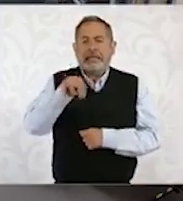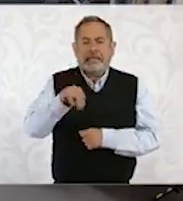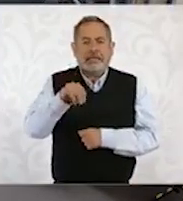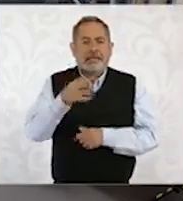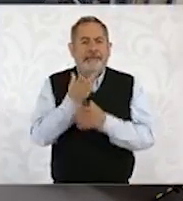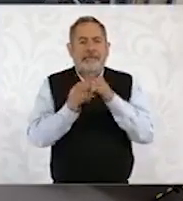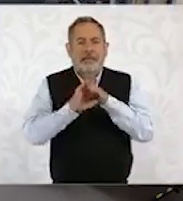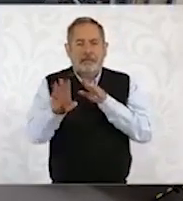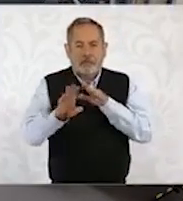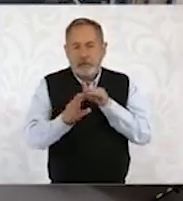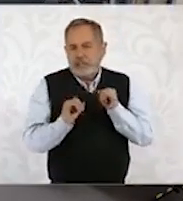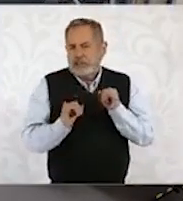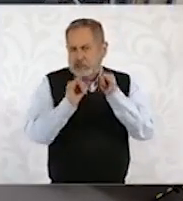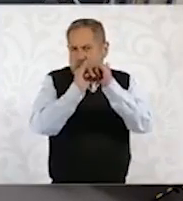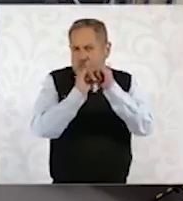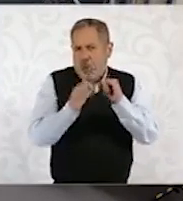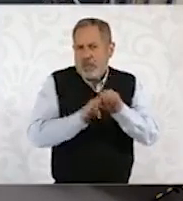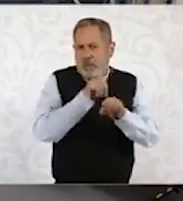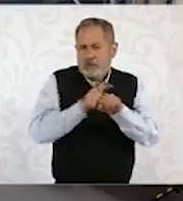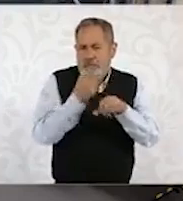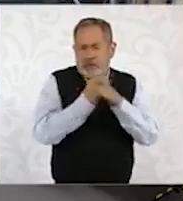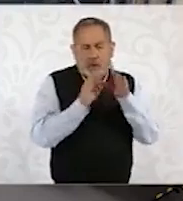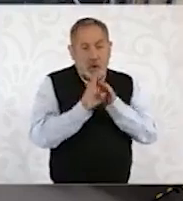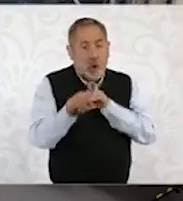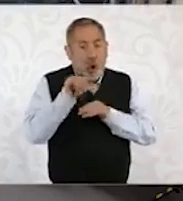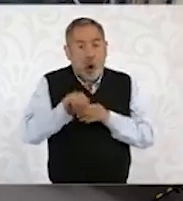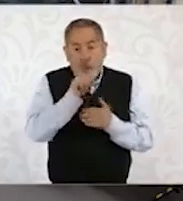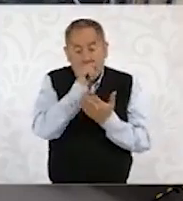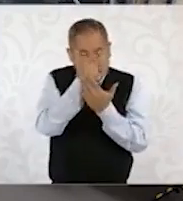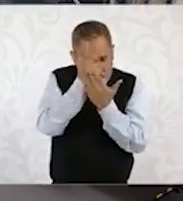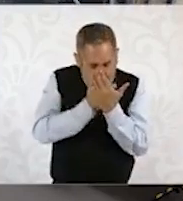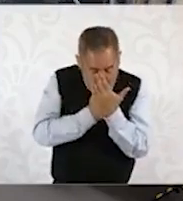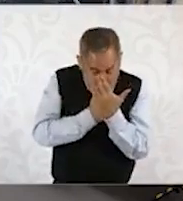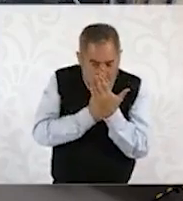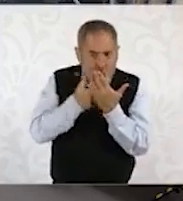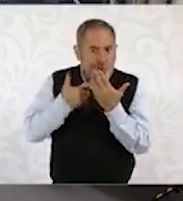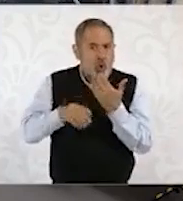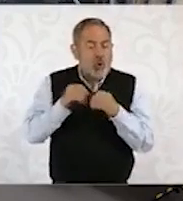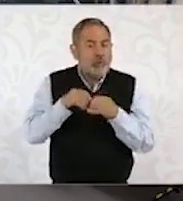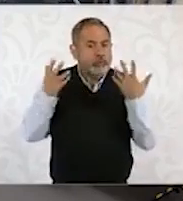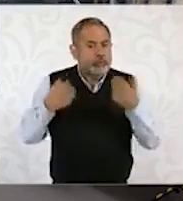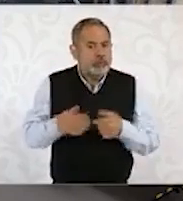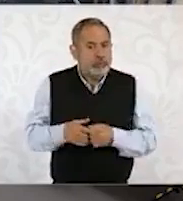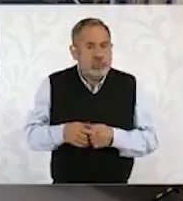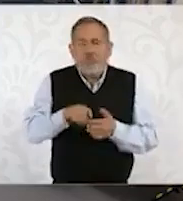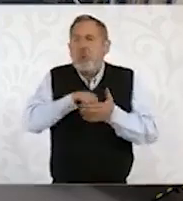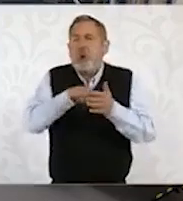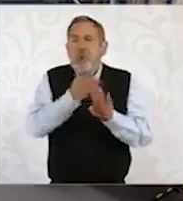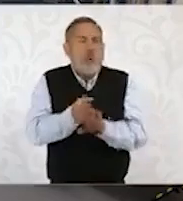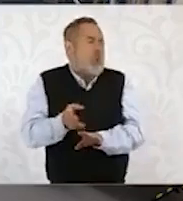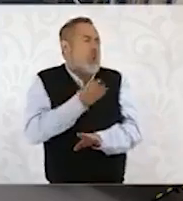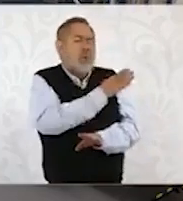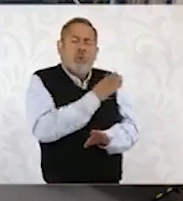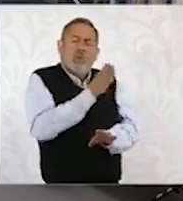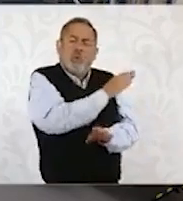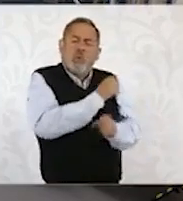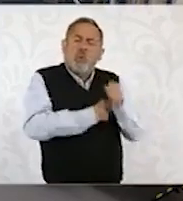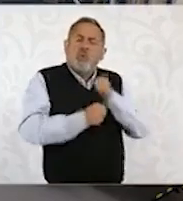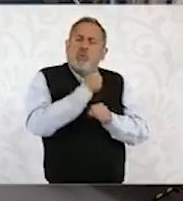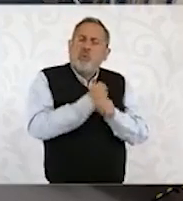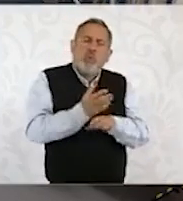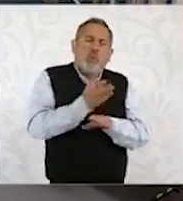Incluso aquellas políticas y megadifusión que le daba la prensa tradicional de